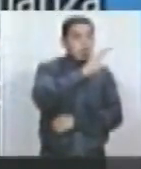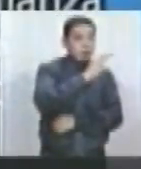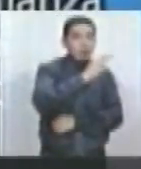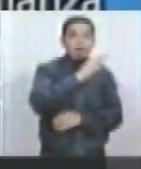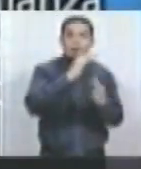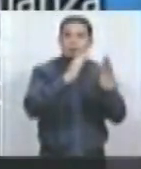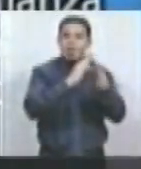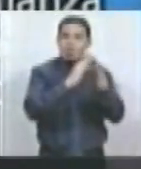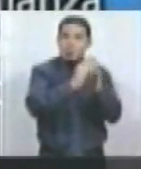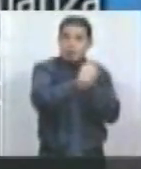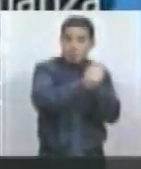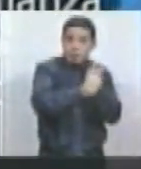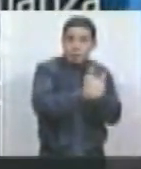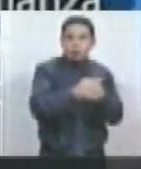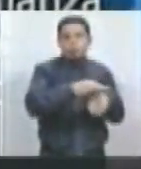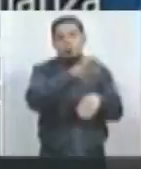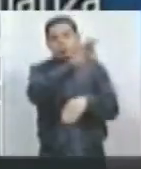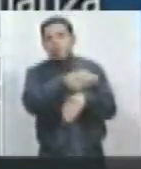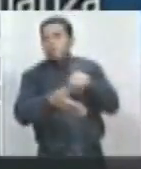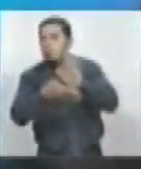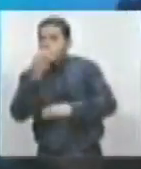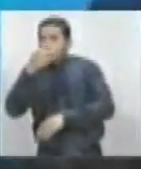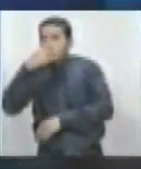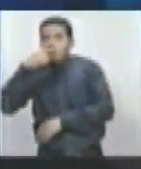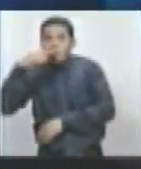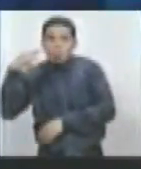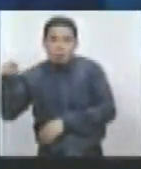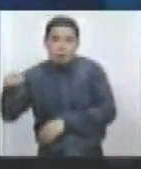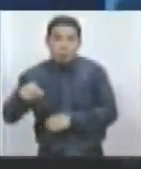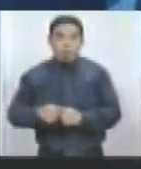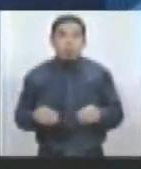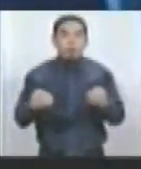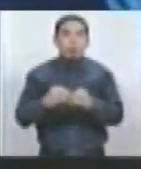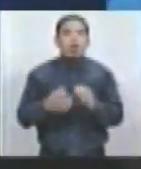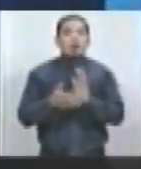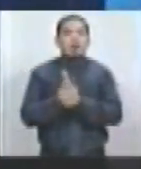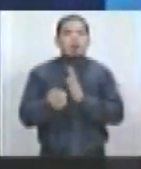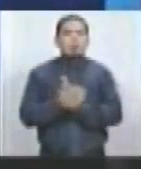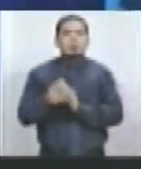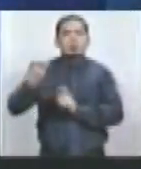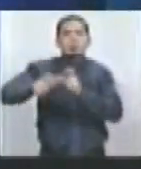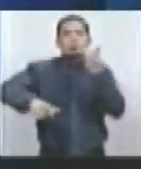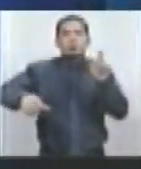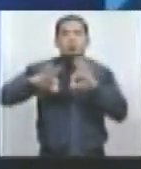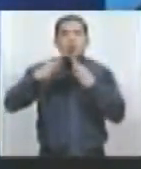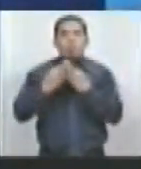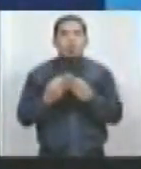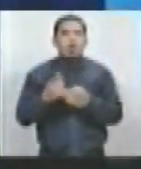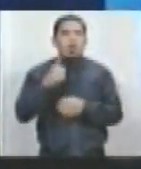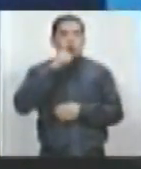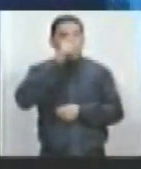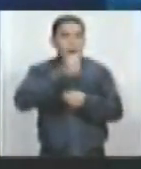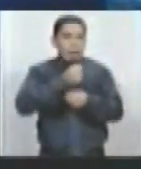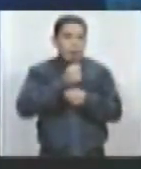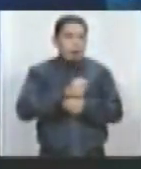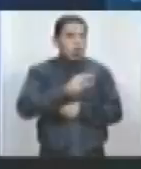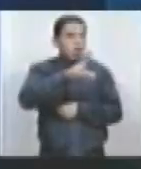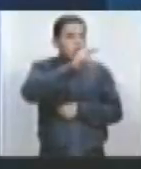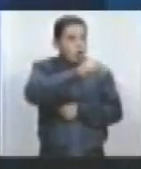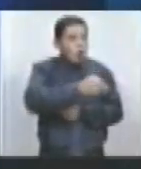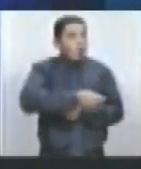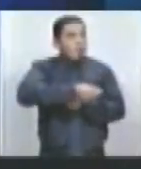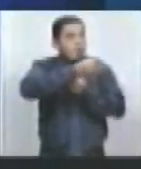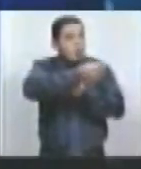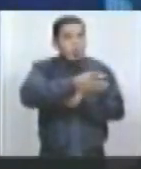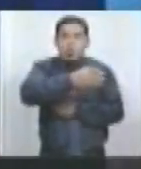que dejará solo su hogar por el feriado. Capacite a los integrantes de su familia y empleados de servicio a no entregar ningún